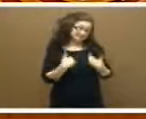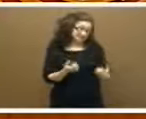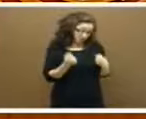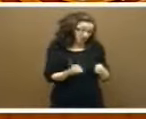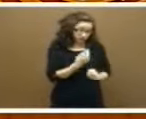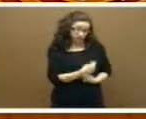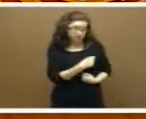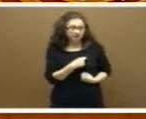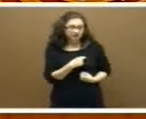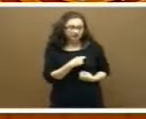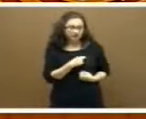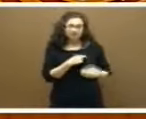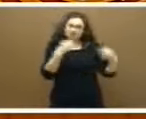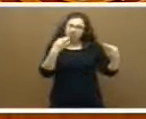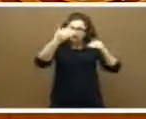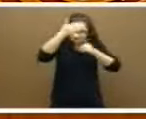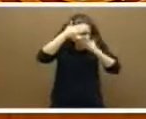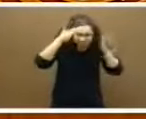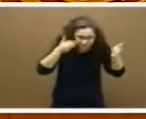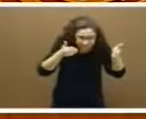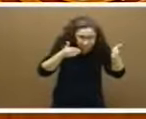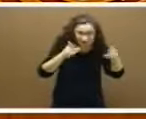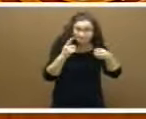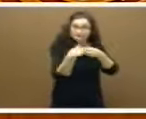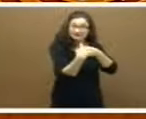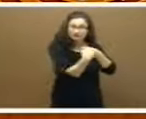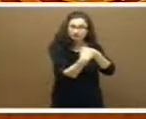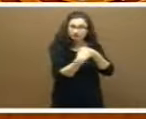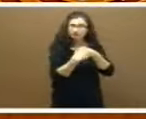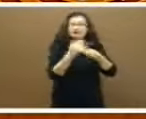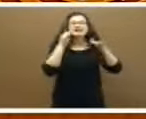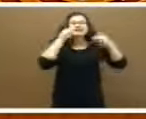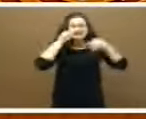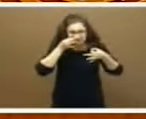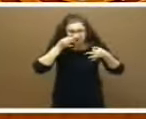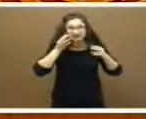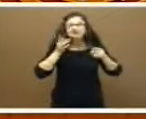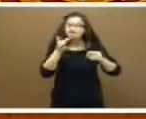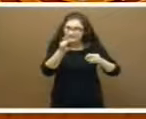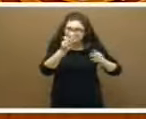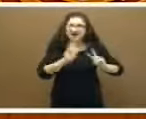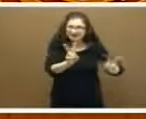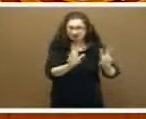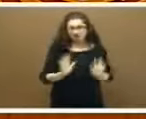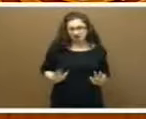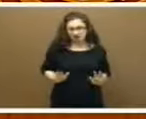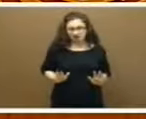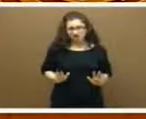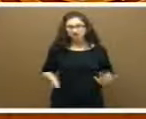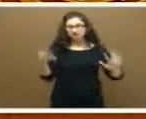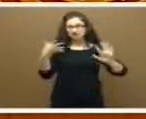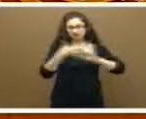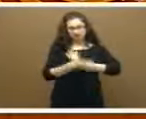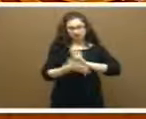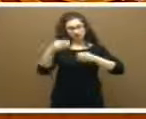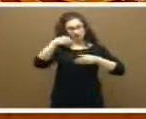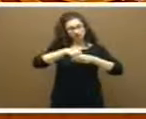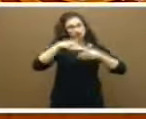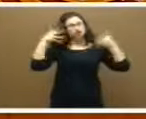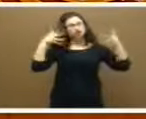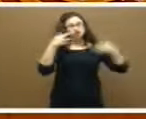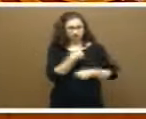dirigirse a que esta participación sea efectiva y sea activa. Es decir, que lo que se haga dentro del Consejo